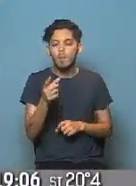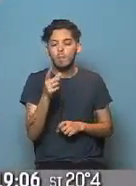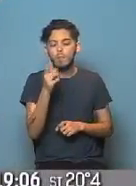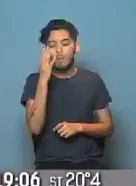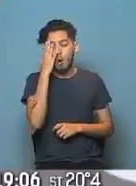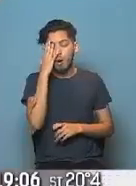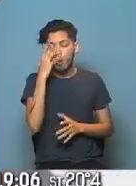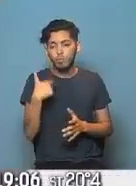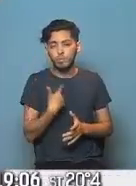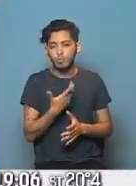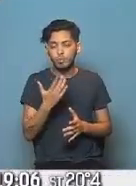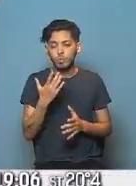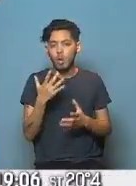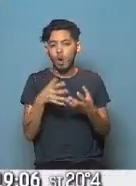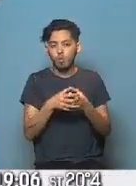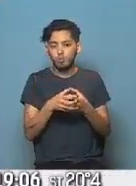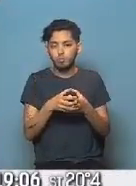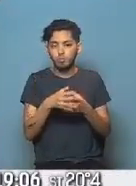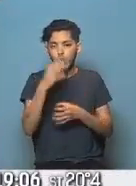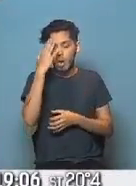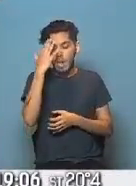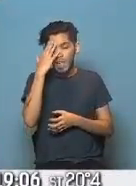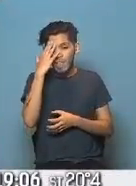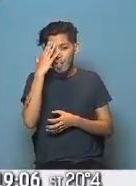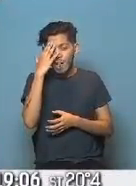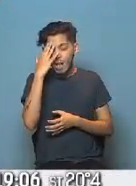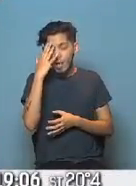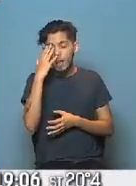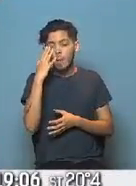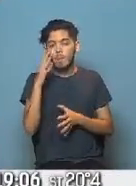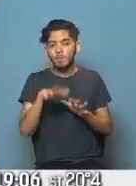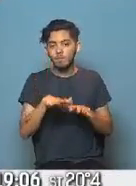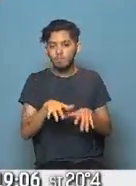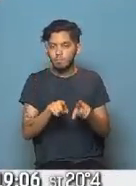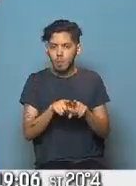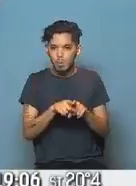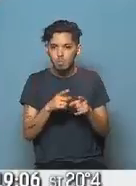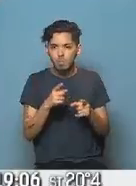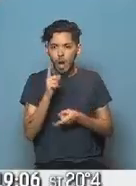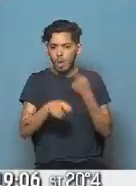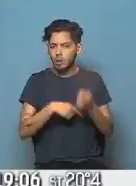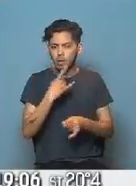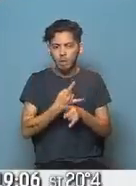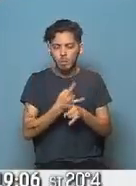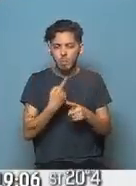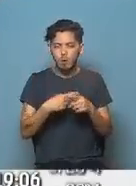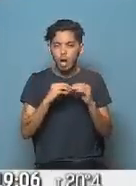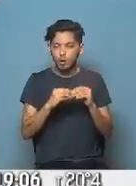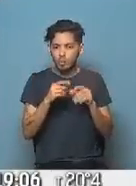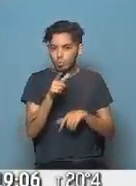opositores siempre estamos cruzados por este tipo de cuestiones, ¿no? Cuando uno